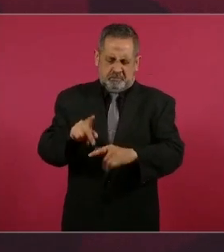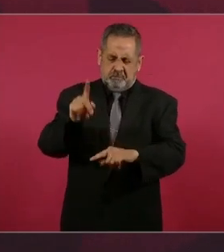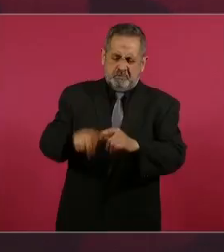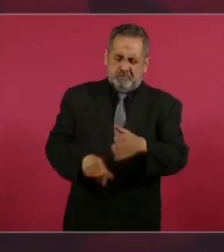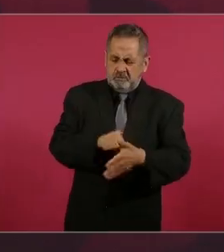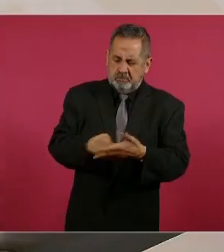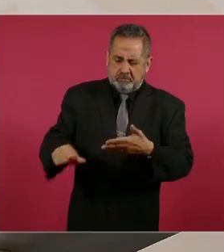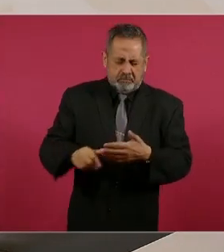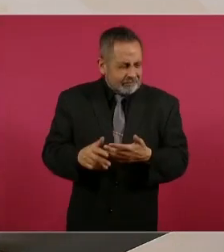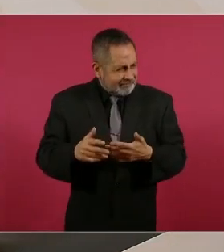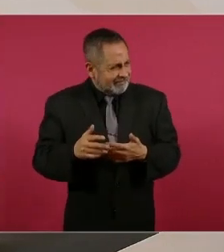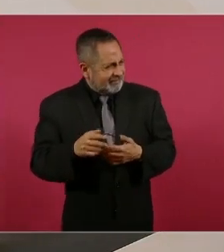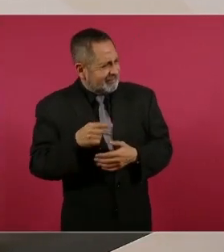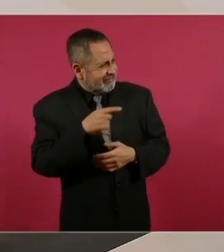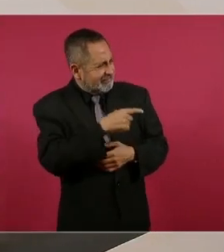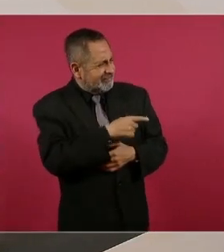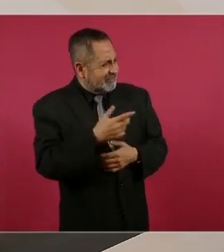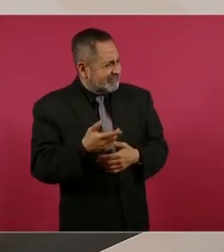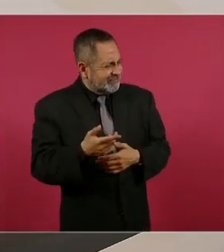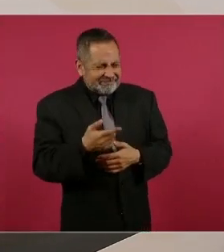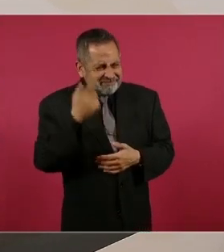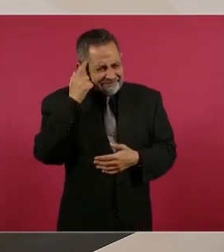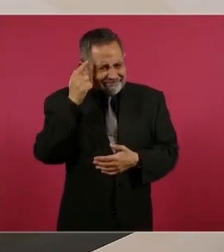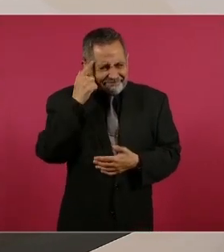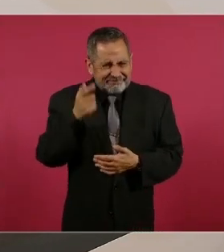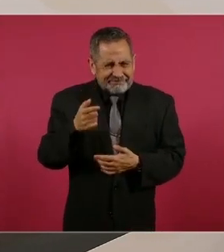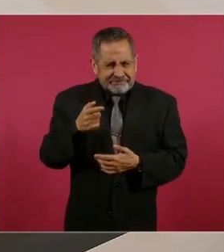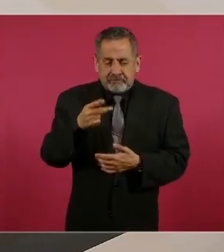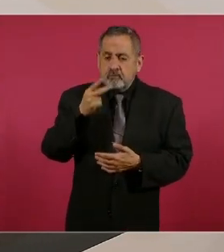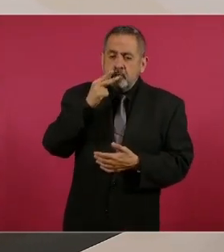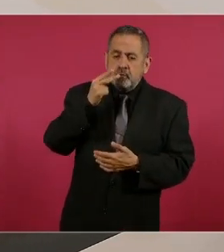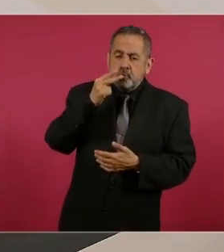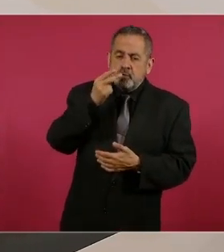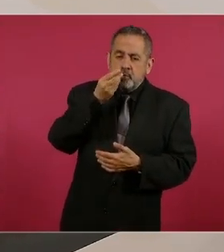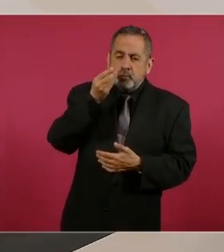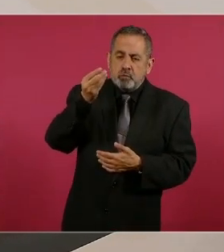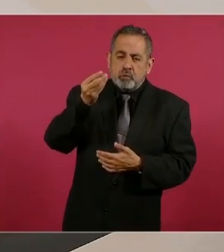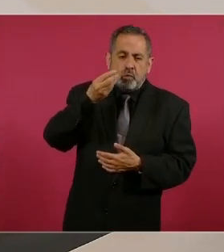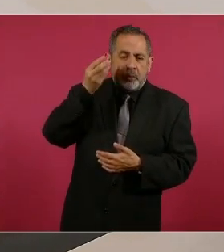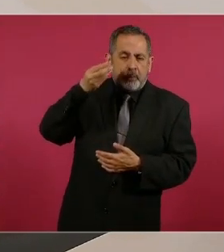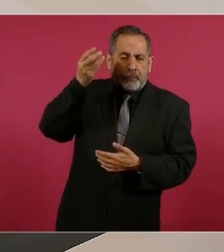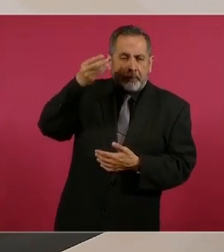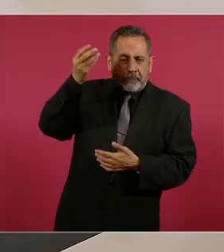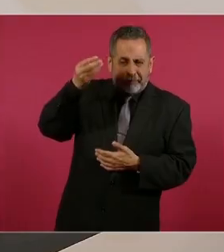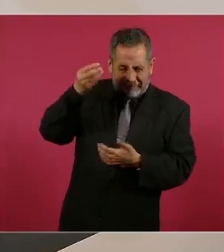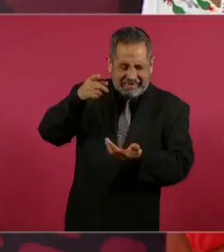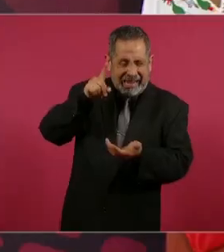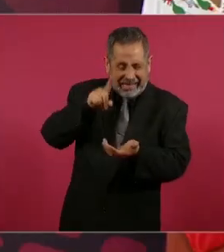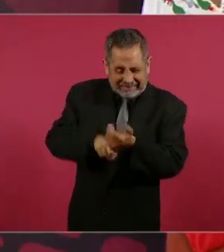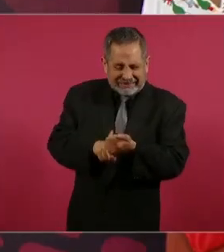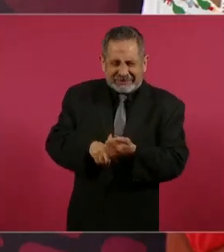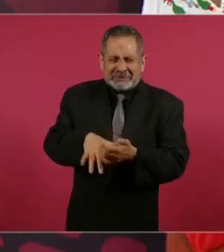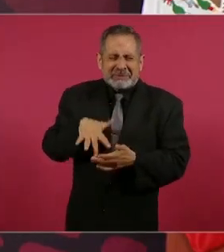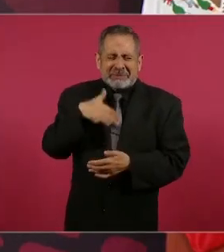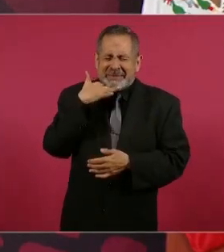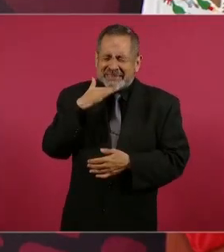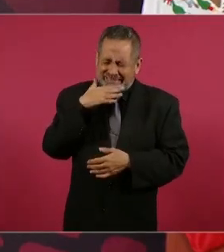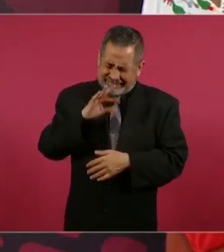Estamos viendo de cuántas sustancias dañinas tiene un vapeador. Es un